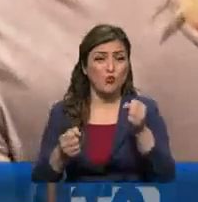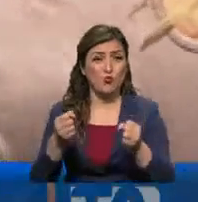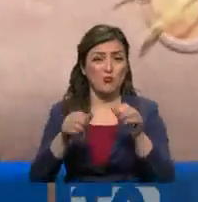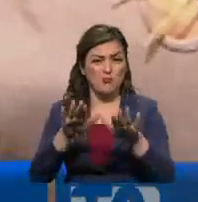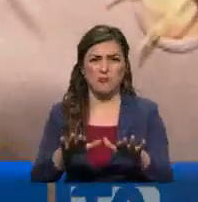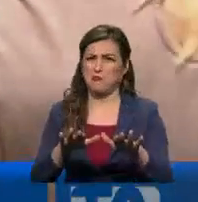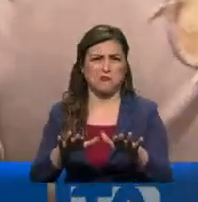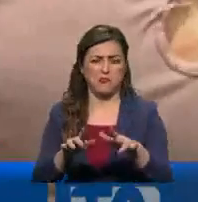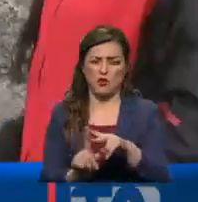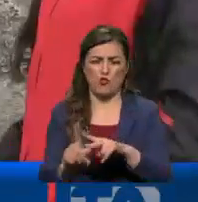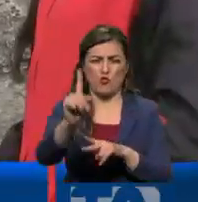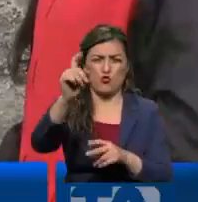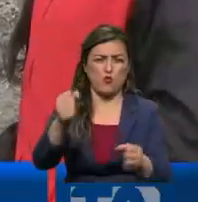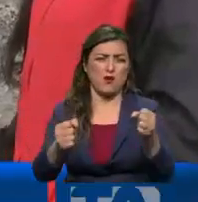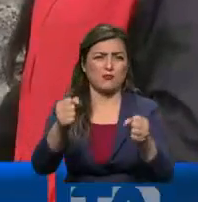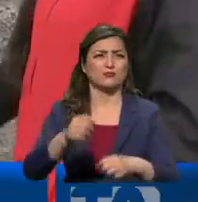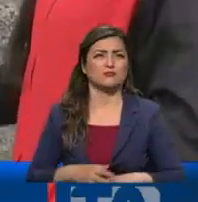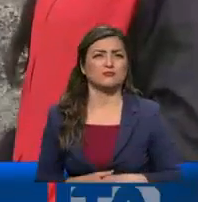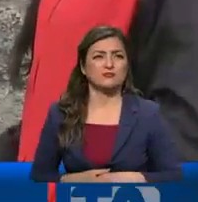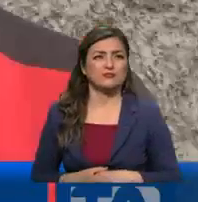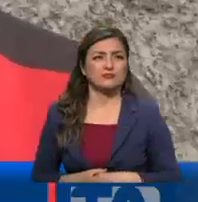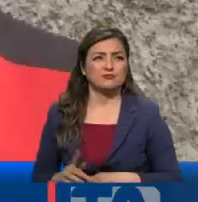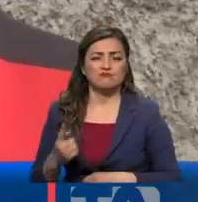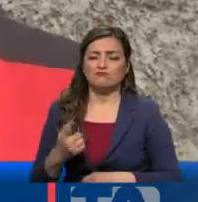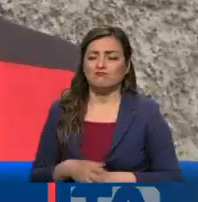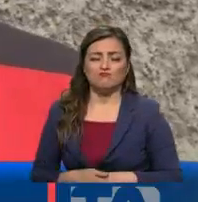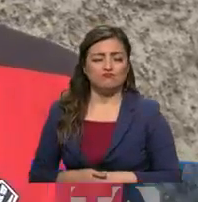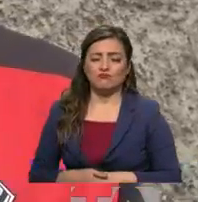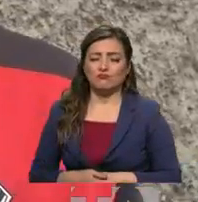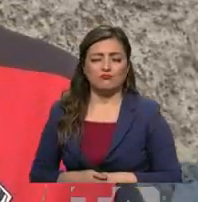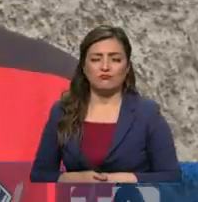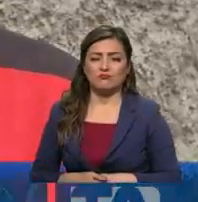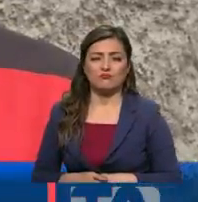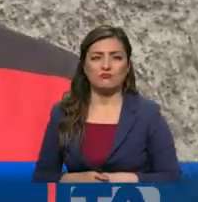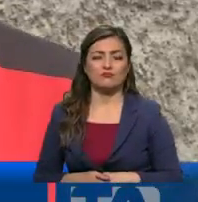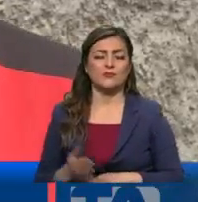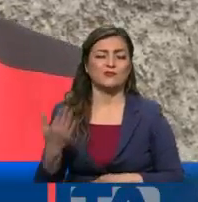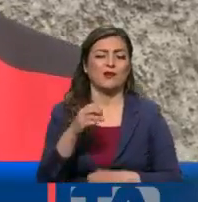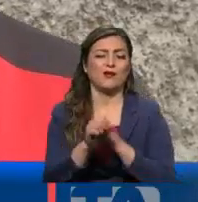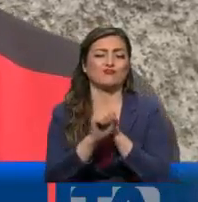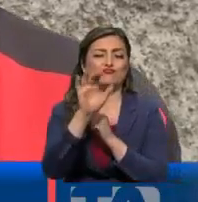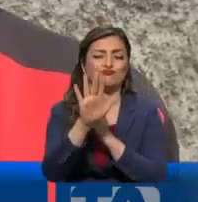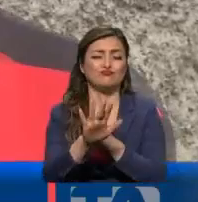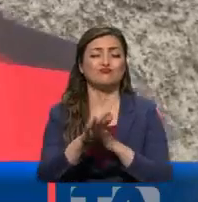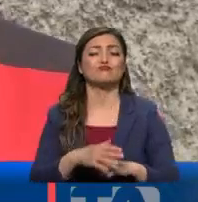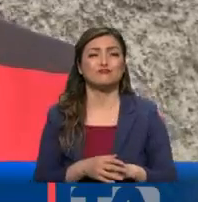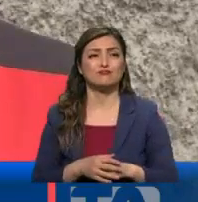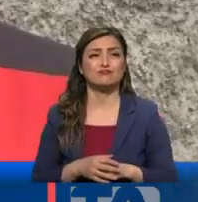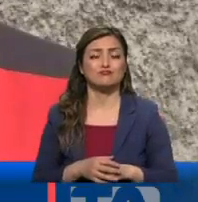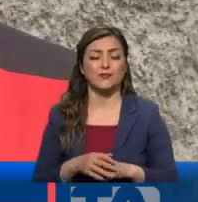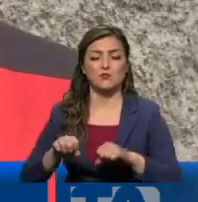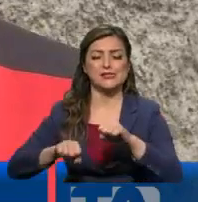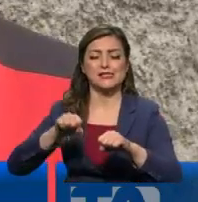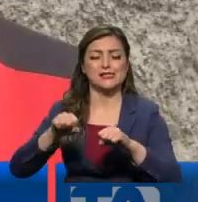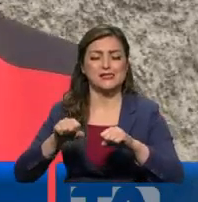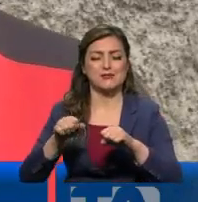lugar. Según sus compañeros, este no es un hecho aislado. Claro, obviamente a mí hace más de 5 años me impactó un auto en la